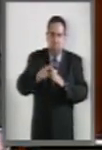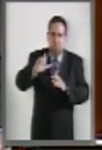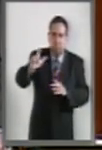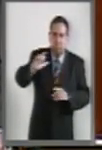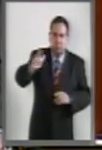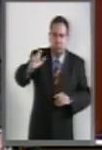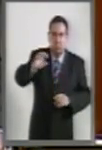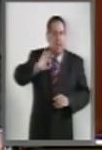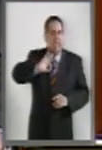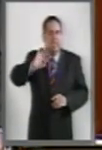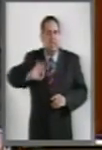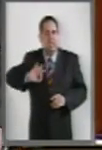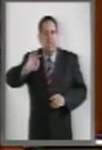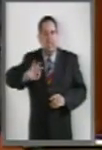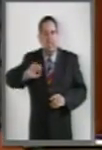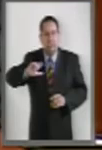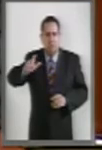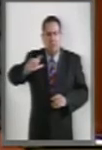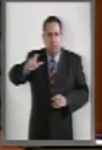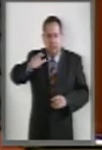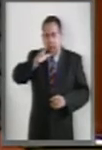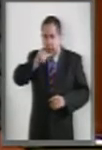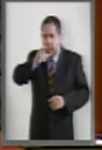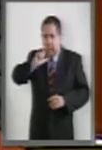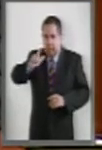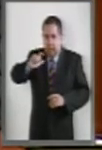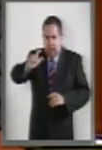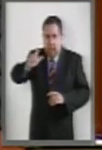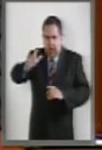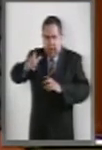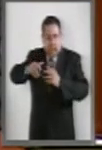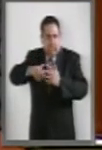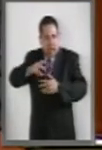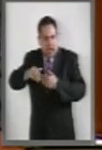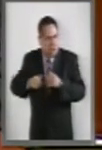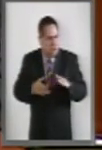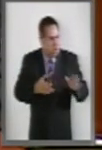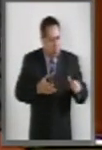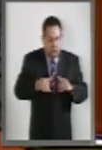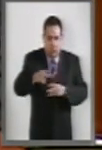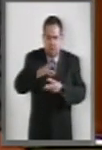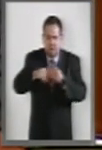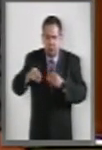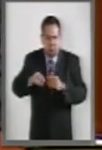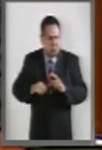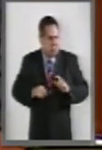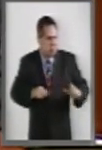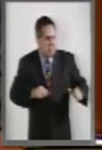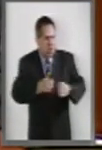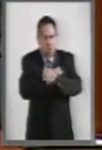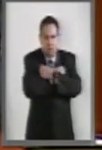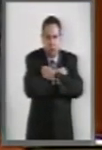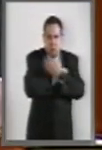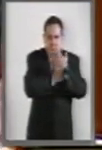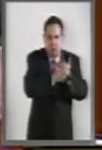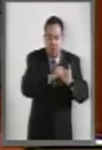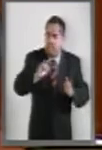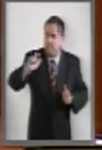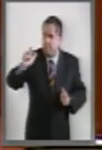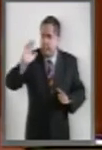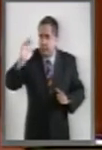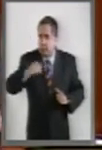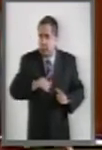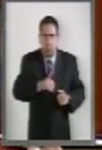intereses consume más recursos de los destinados por el Estado a financiar la educación, la salud y el